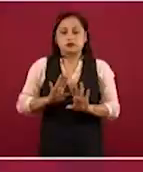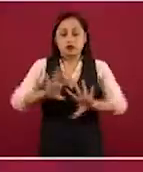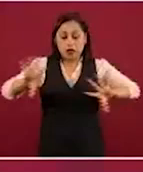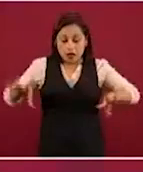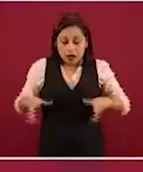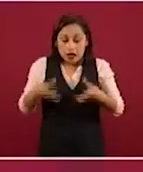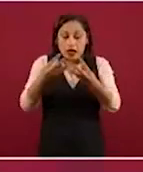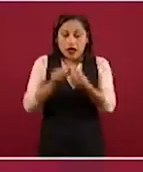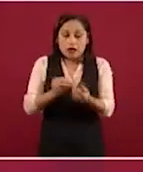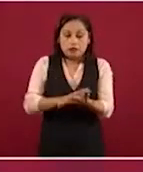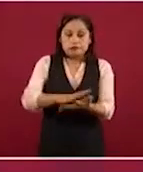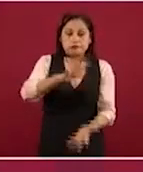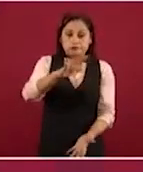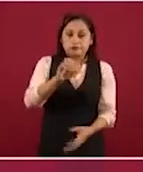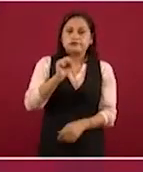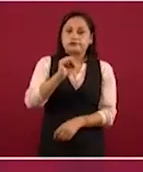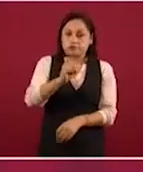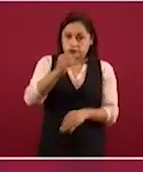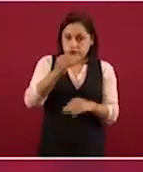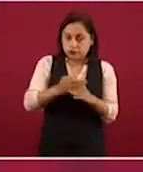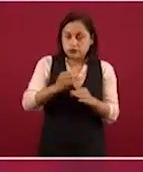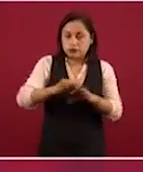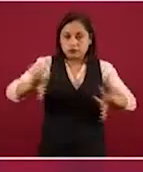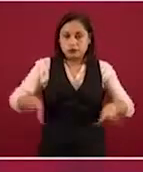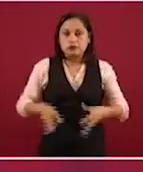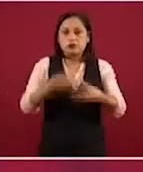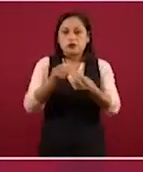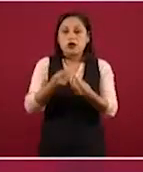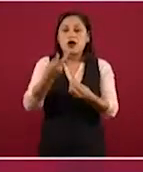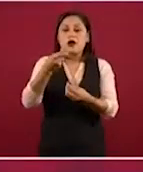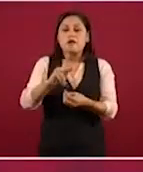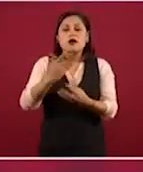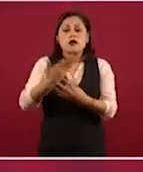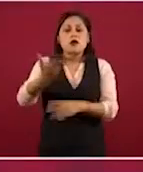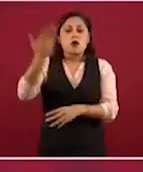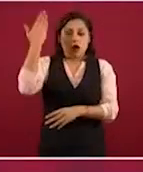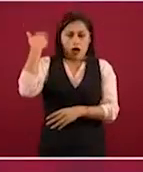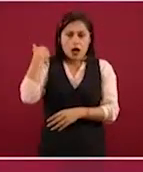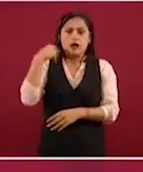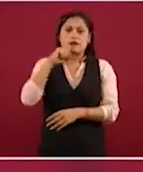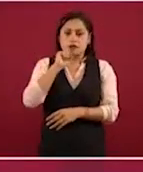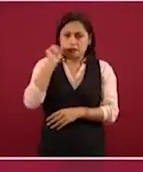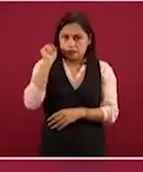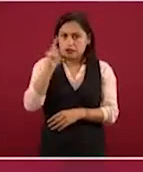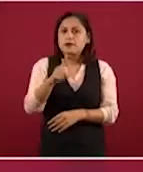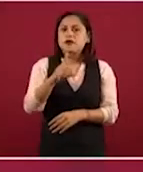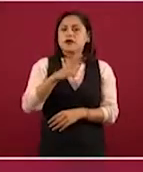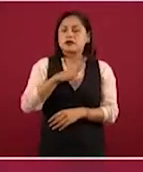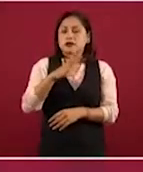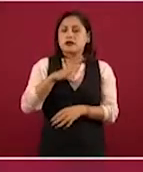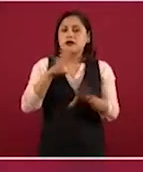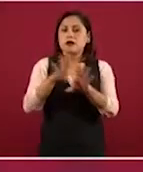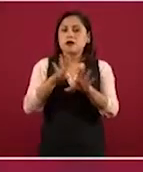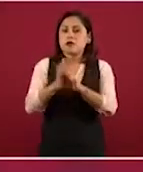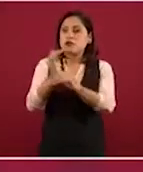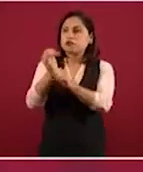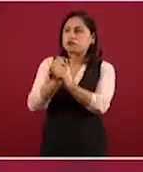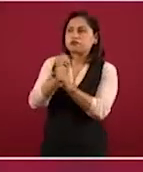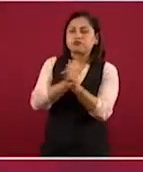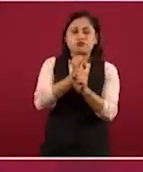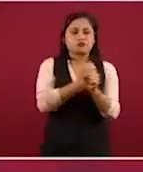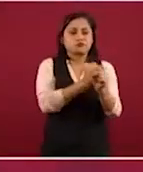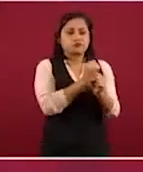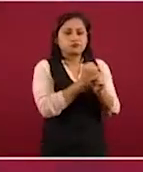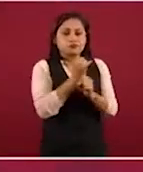sí, pero ya en otros momentos hay mecanismos para intercambio de información en donde se